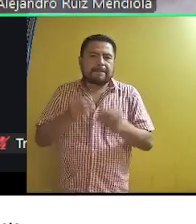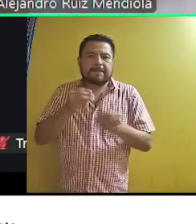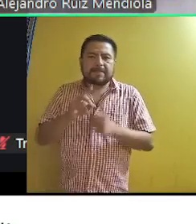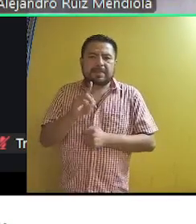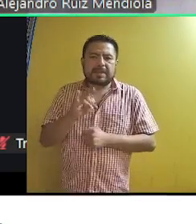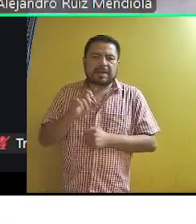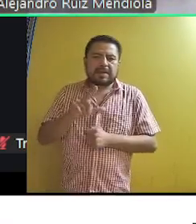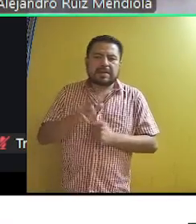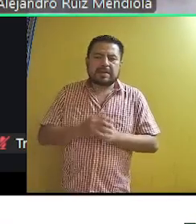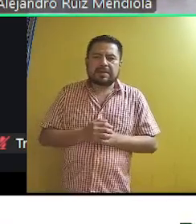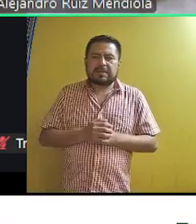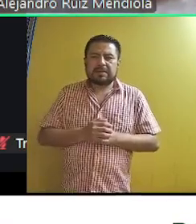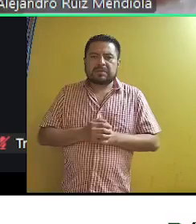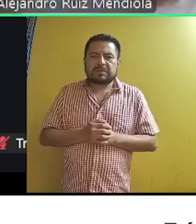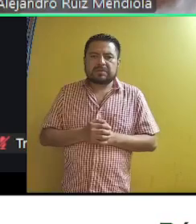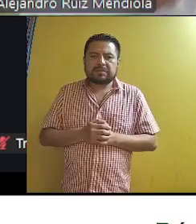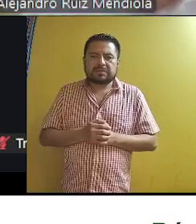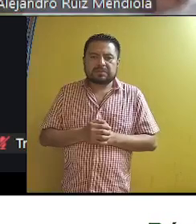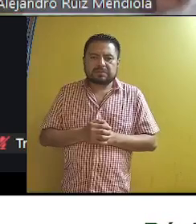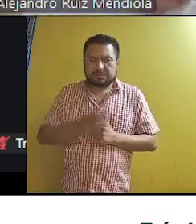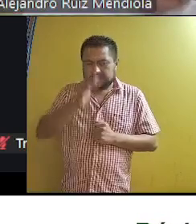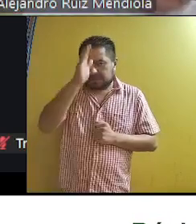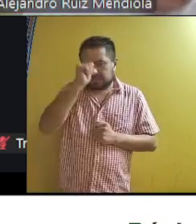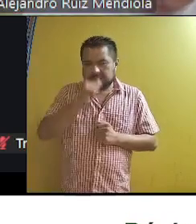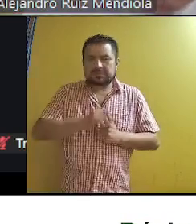Daniel Preciado Temiquel. Favor.